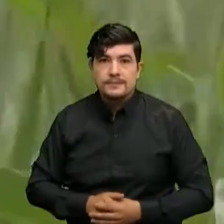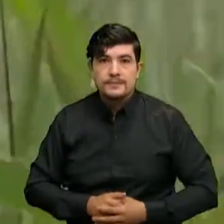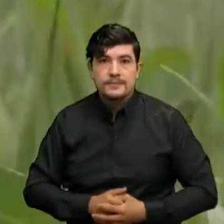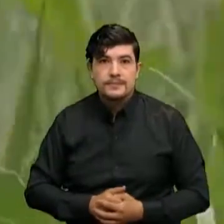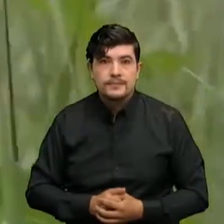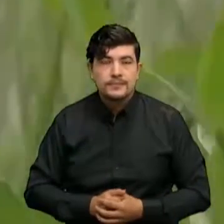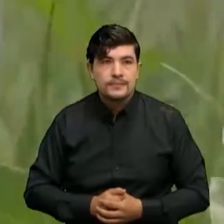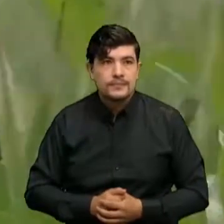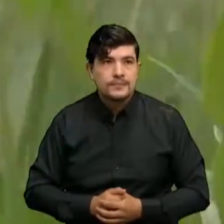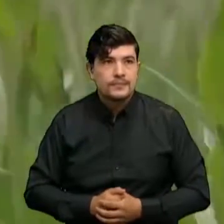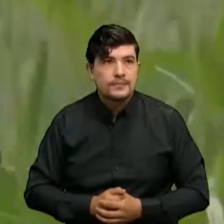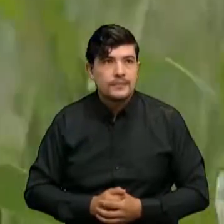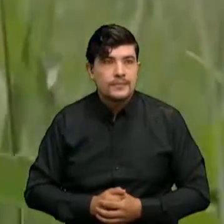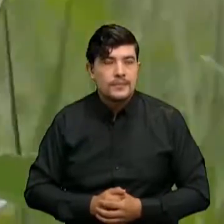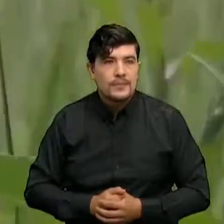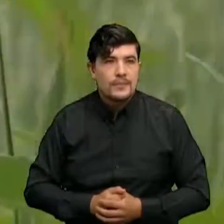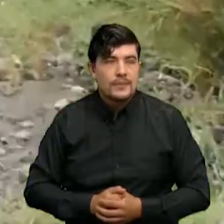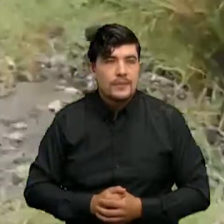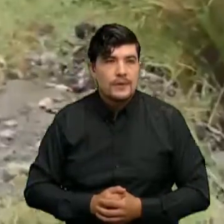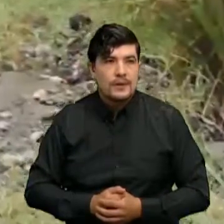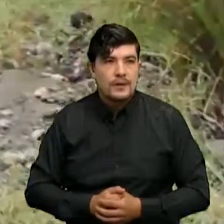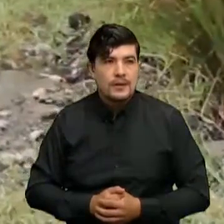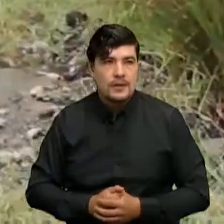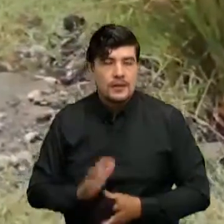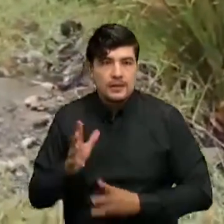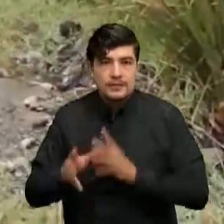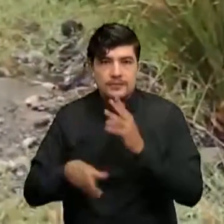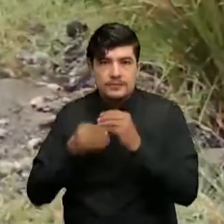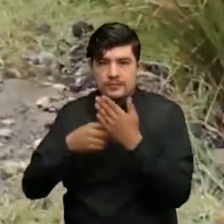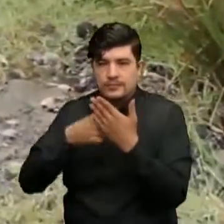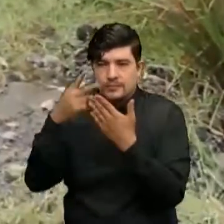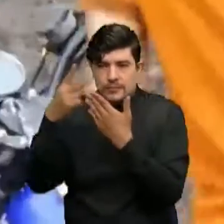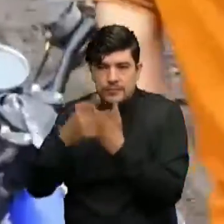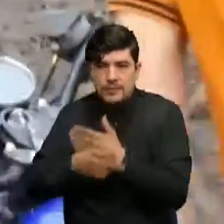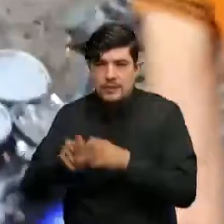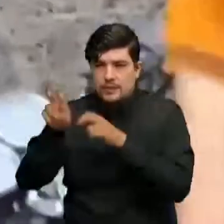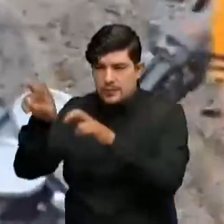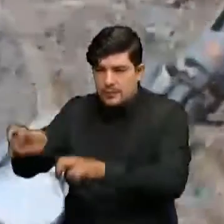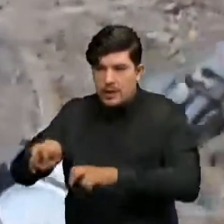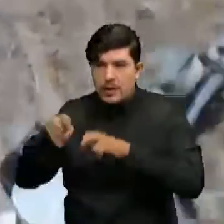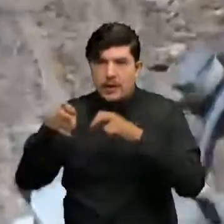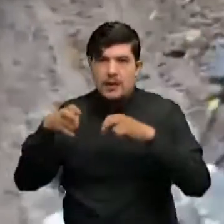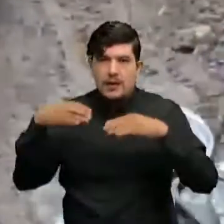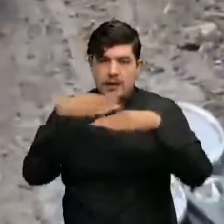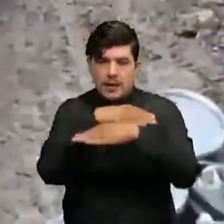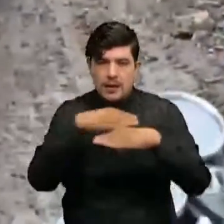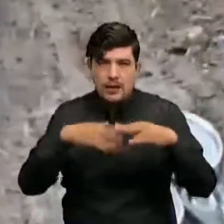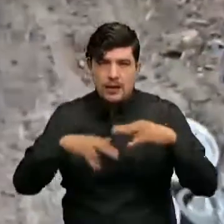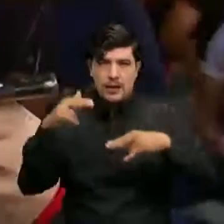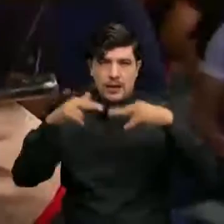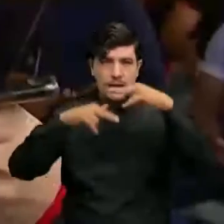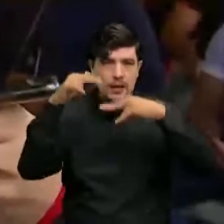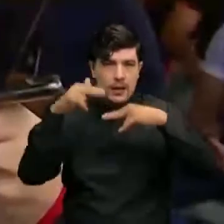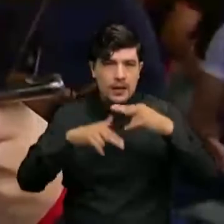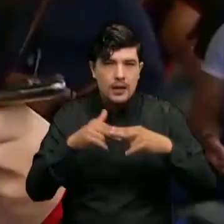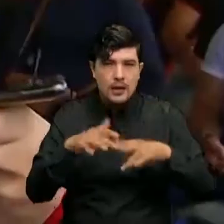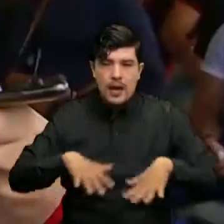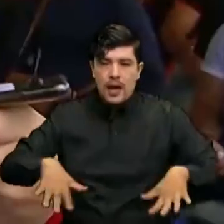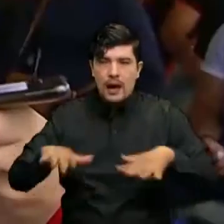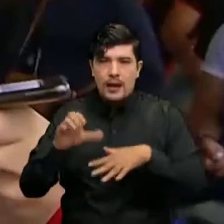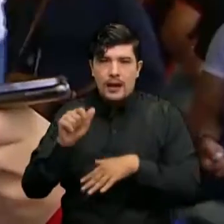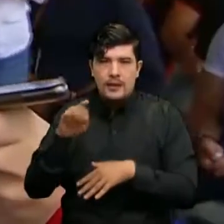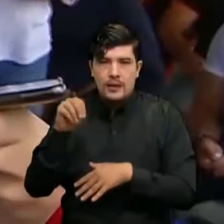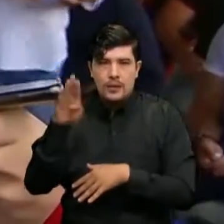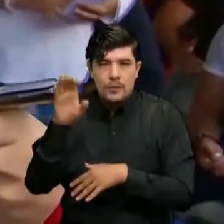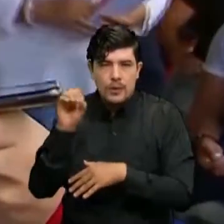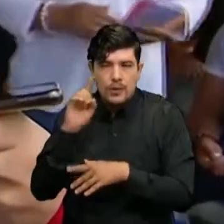de agro, proyectos productivos y el mejoramiento de la red vial en la zona del Catatumbo. Porque vamos a mantener mesas de